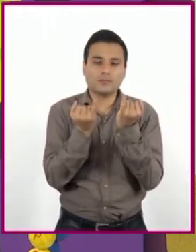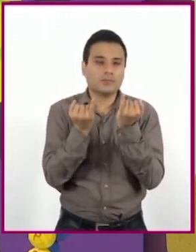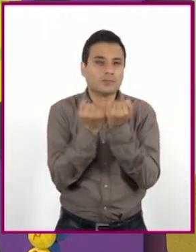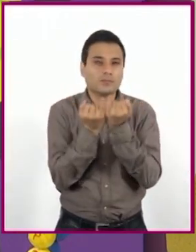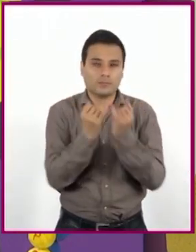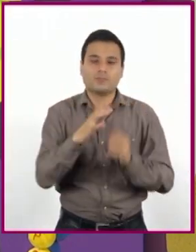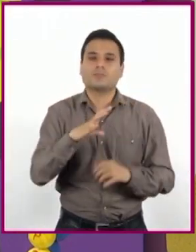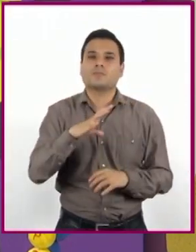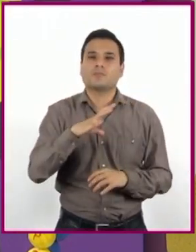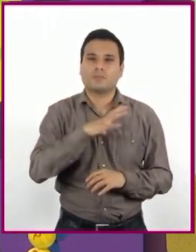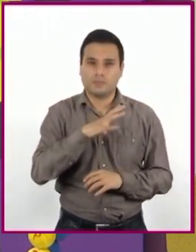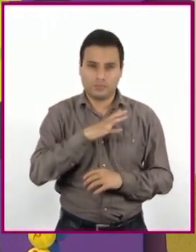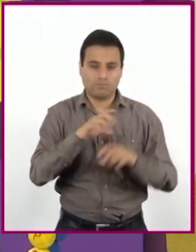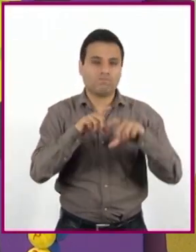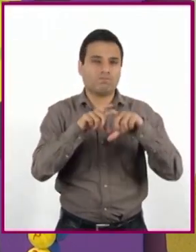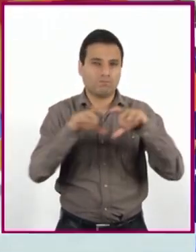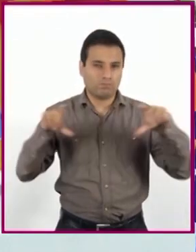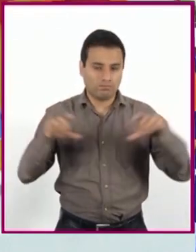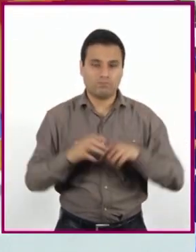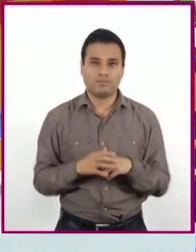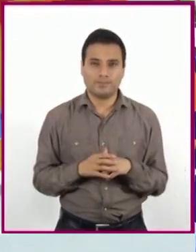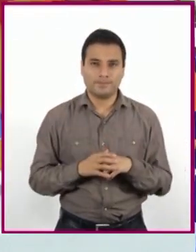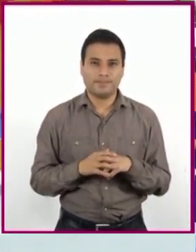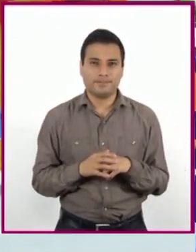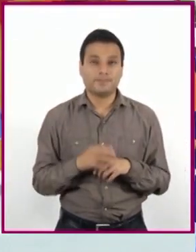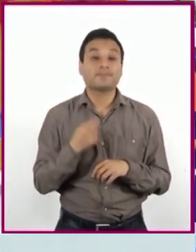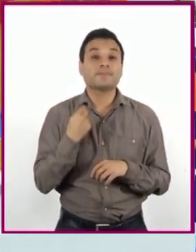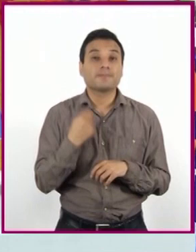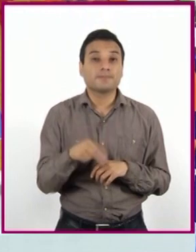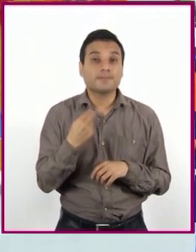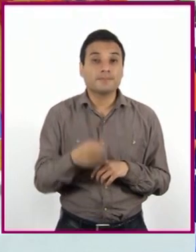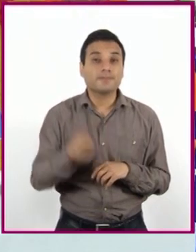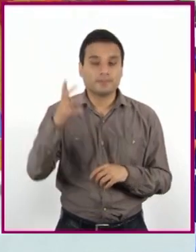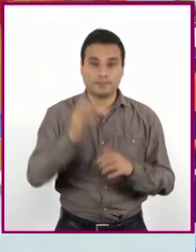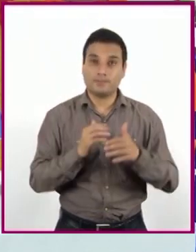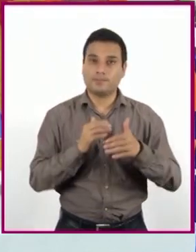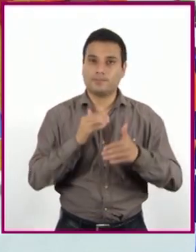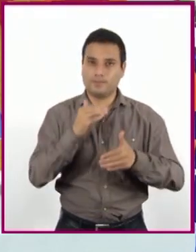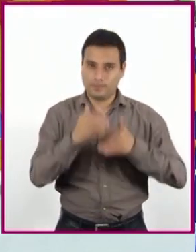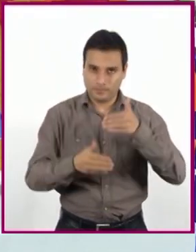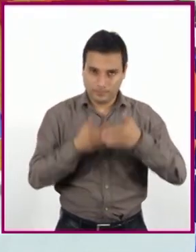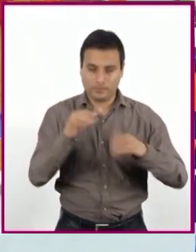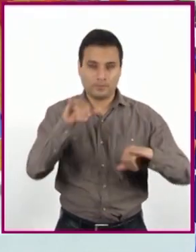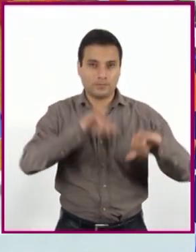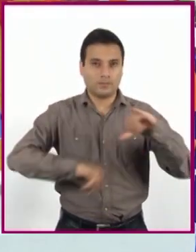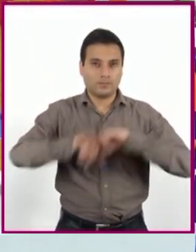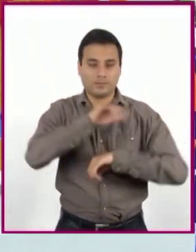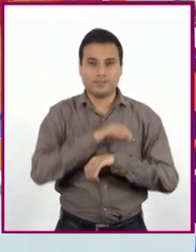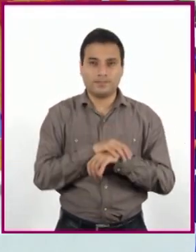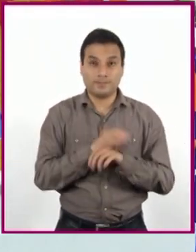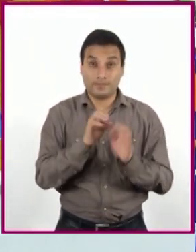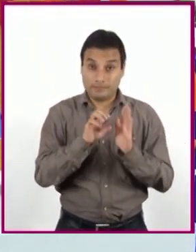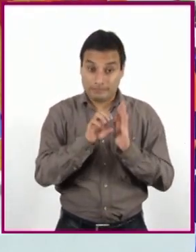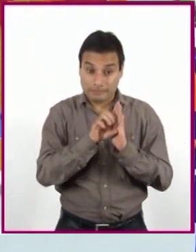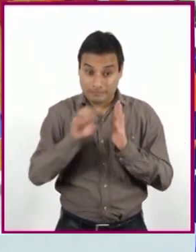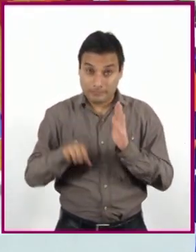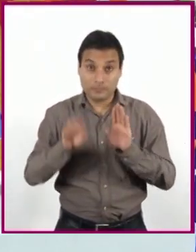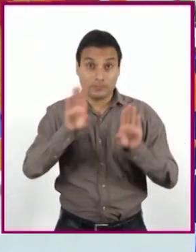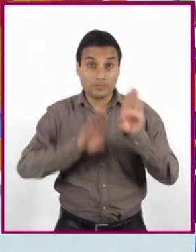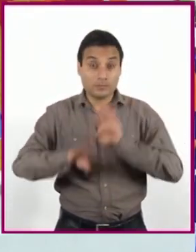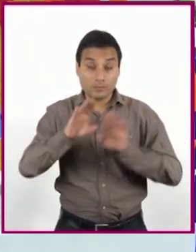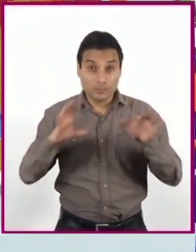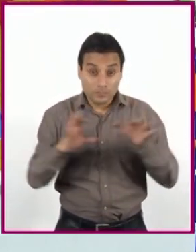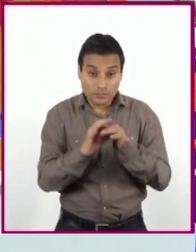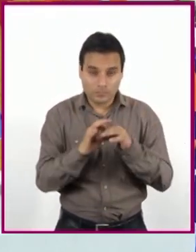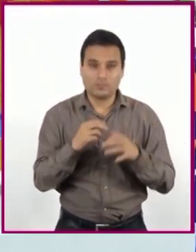conjunto de ecuaciones químicas. Se les conoce como procesos químicos y, si se relaciona con la biología, se les